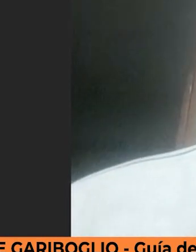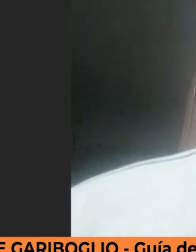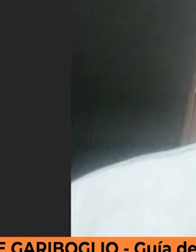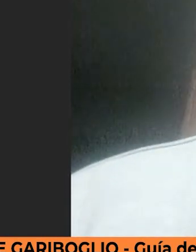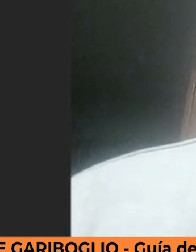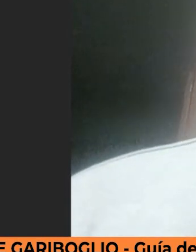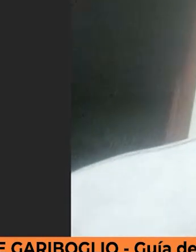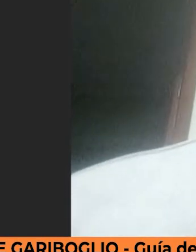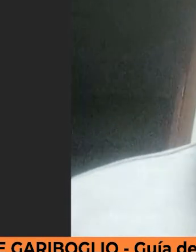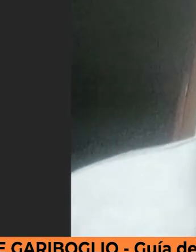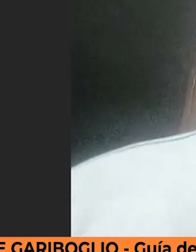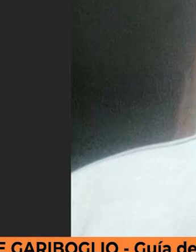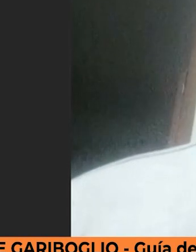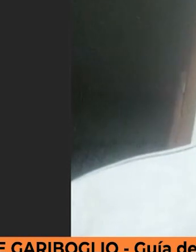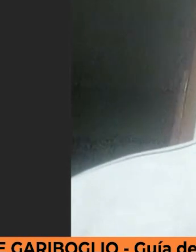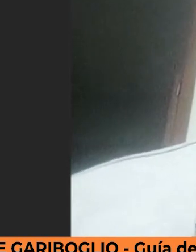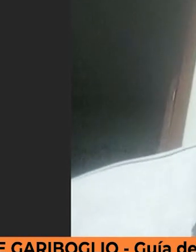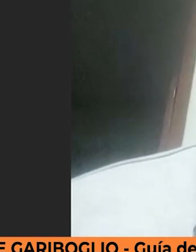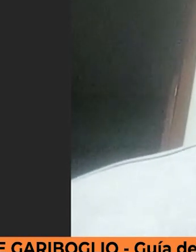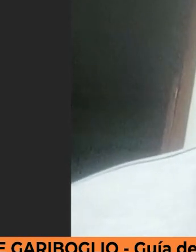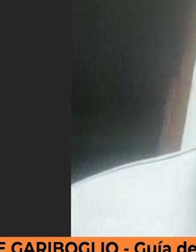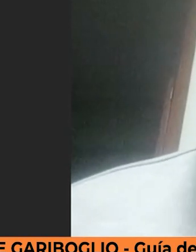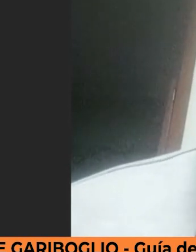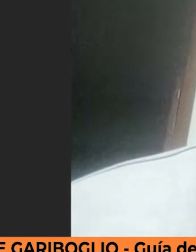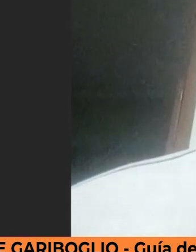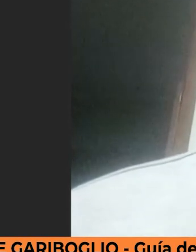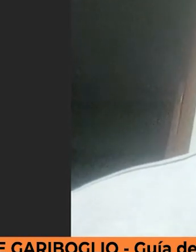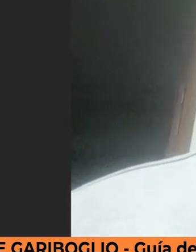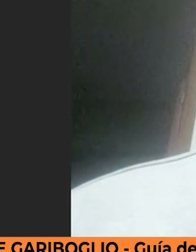Multimedio, por siempre estar apoyando, difundiendo las actividades de la